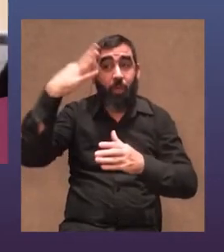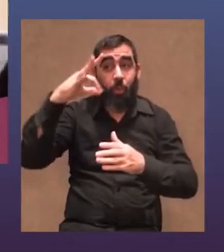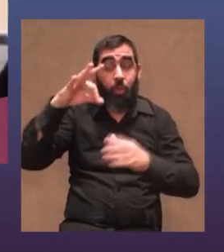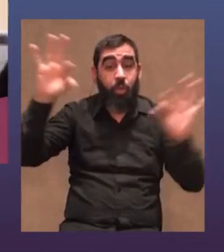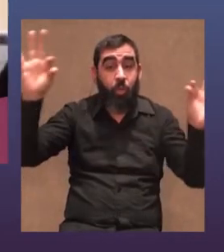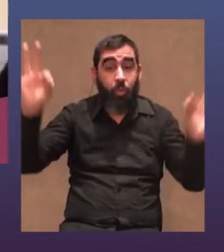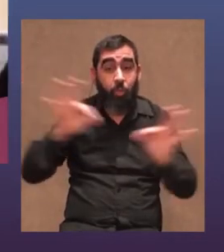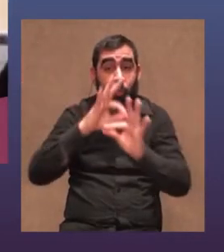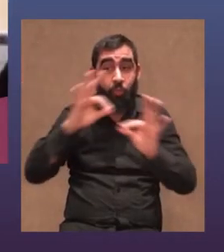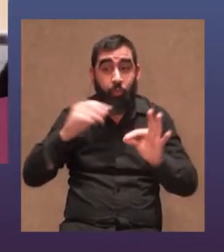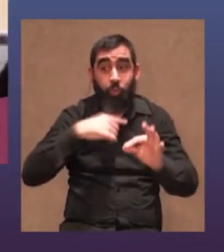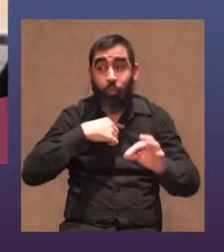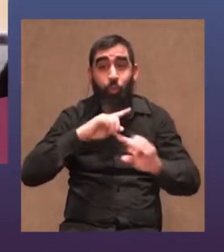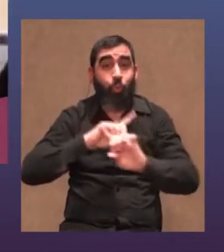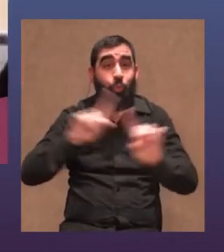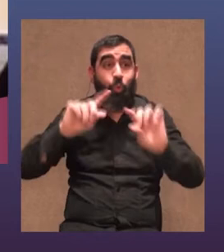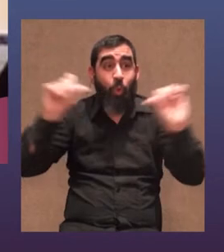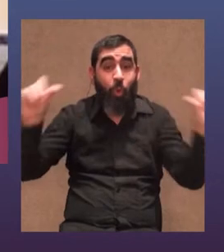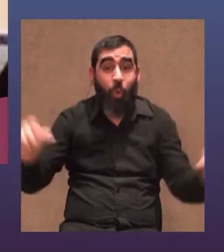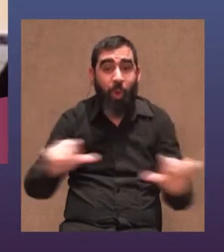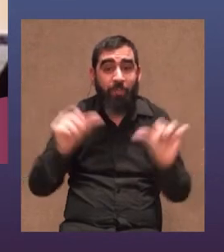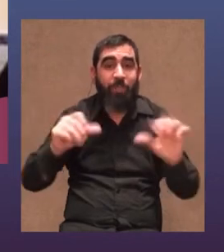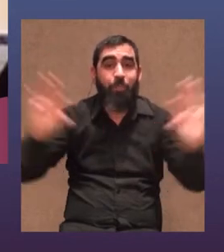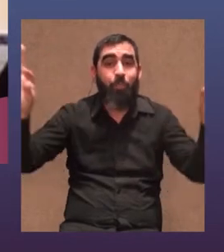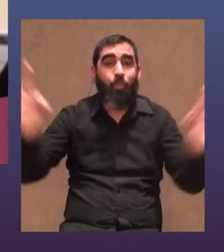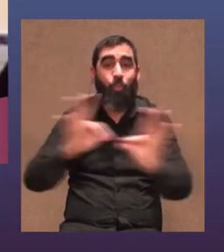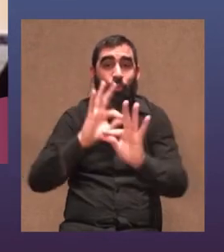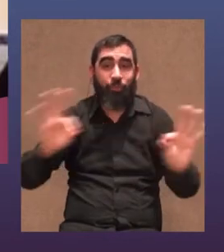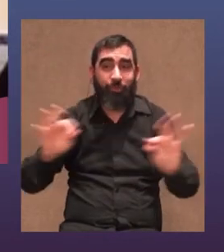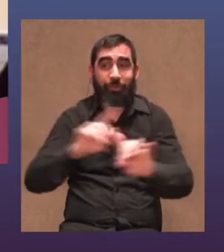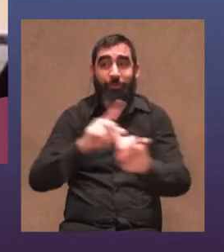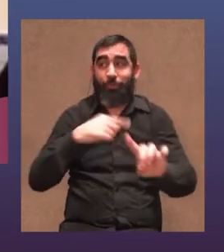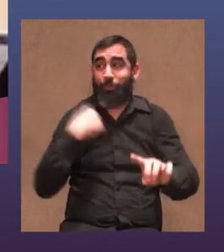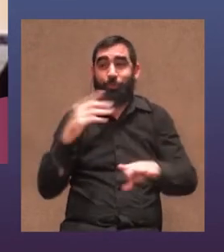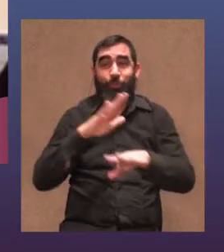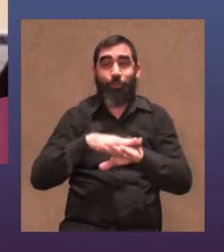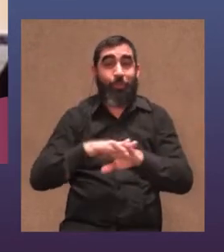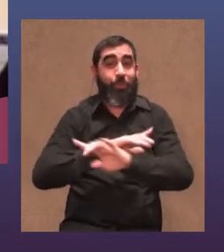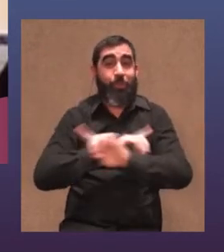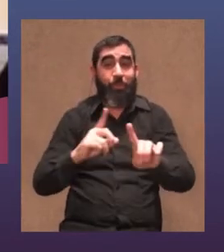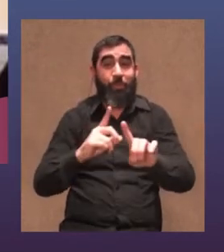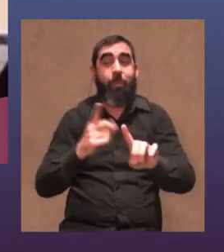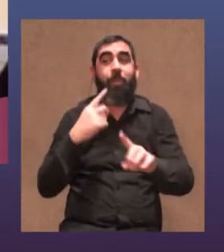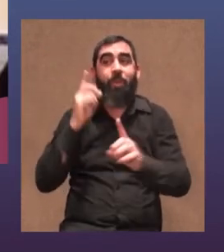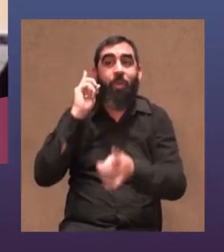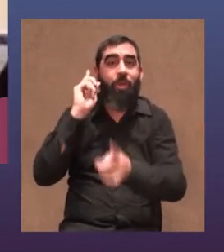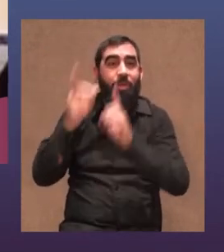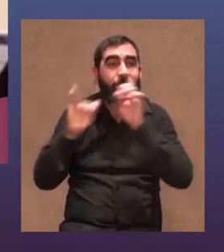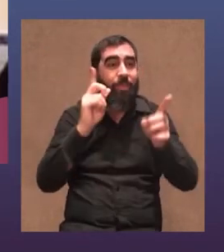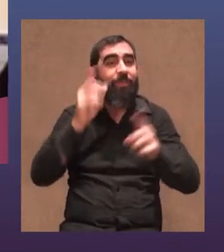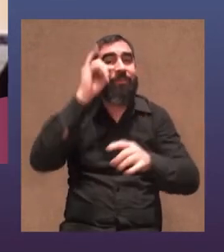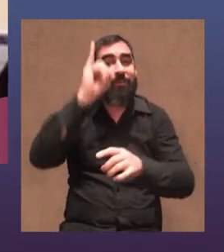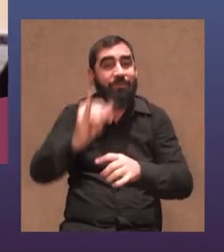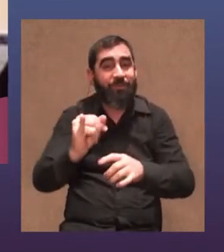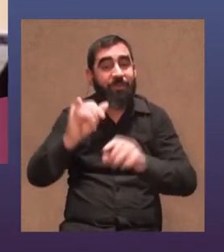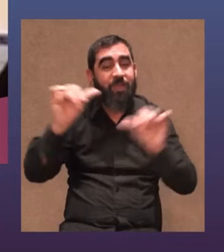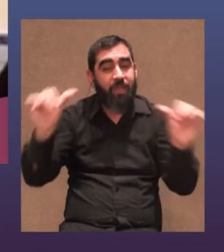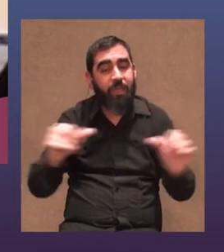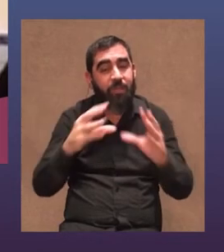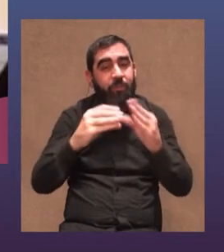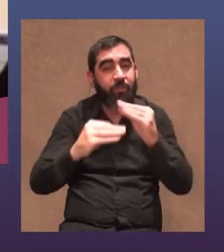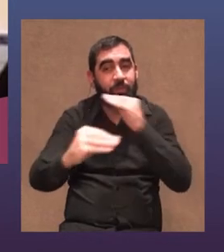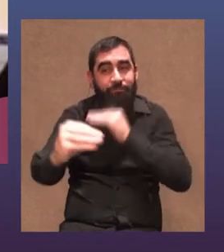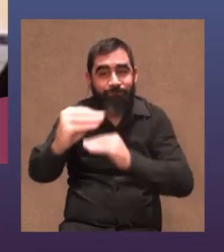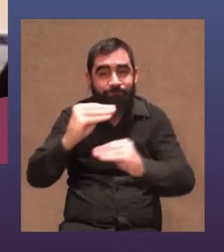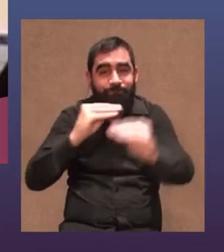que no producimos sonido y generamos un montón de relaciones empáticas, no